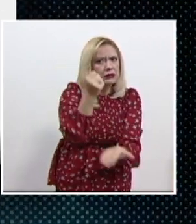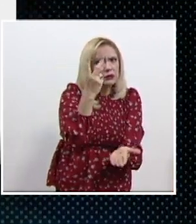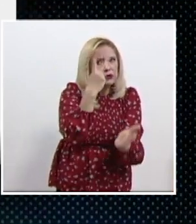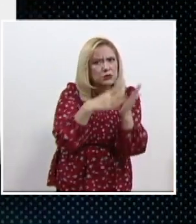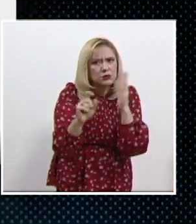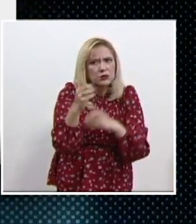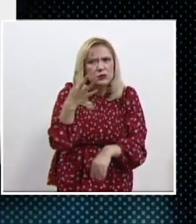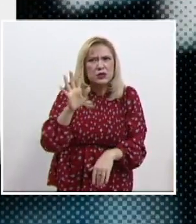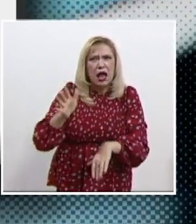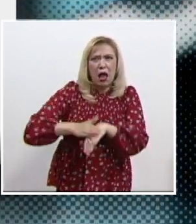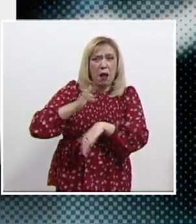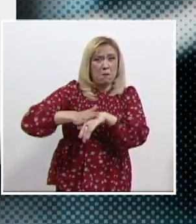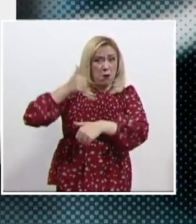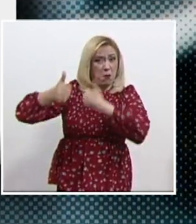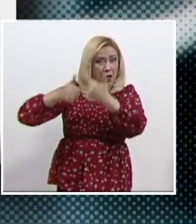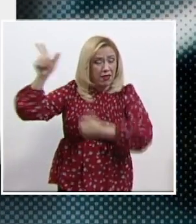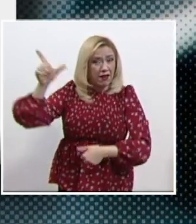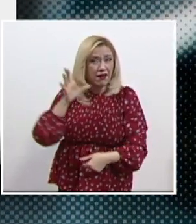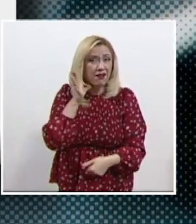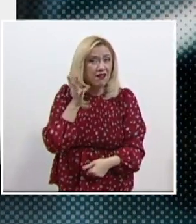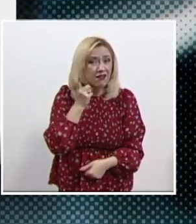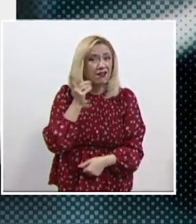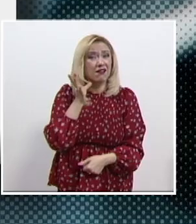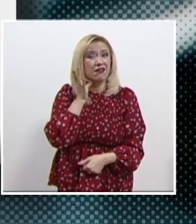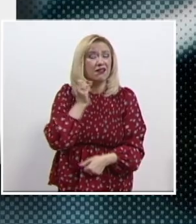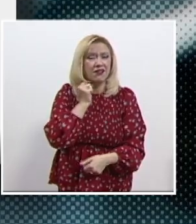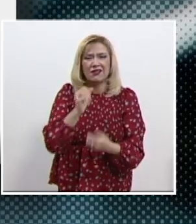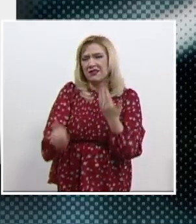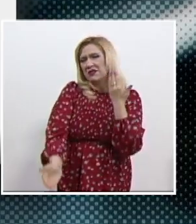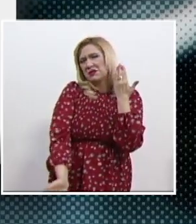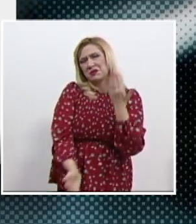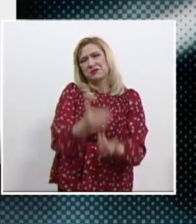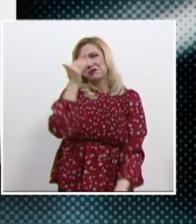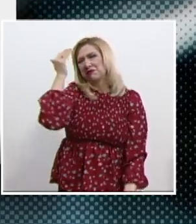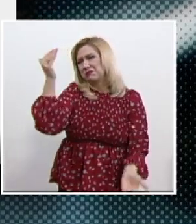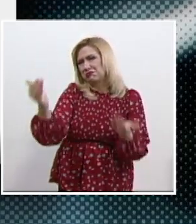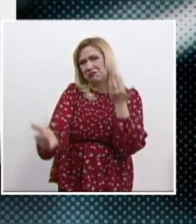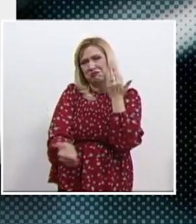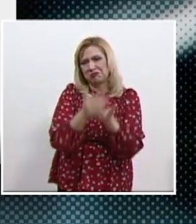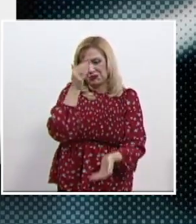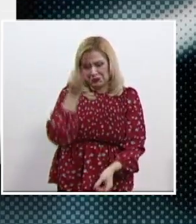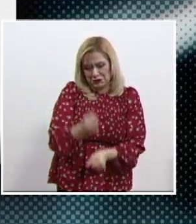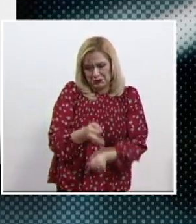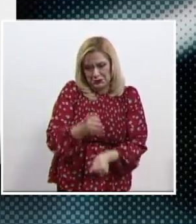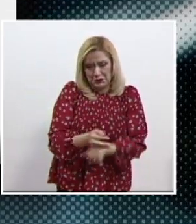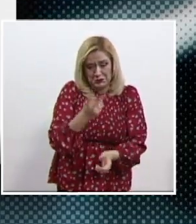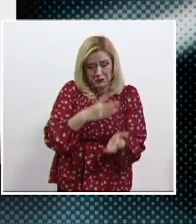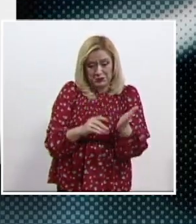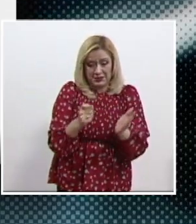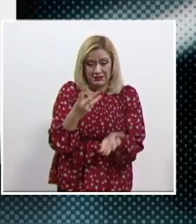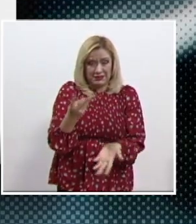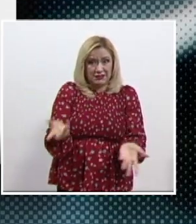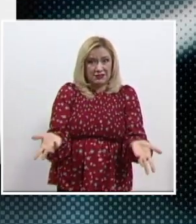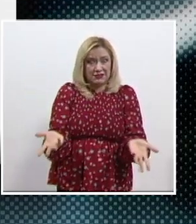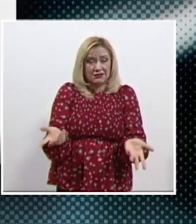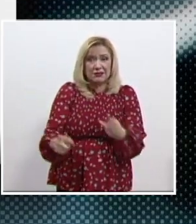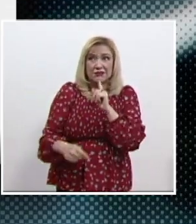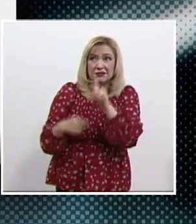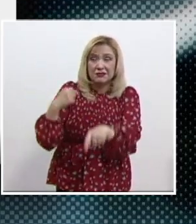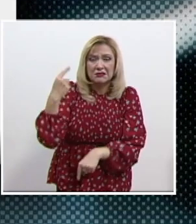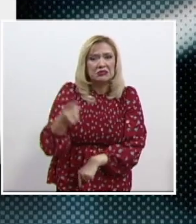2024 aprobada por el Congreso, ya que es insuficiente incluso para el gasto corriente del año, por lo que entorpecerá